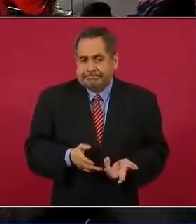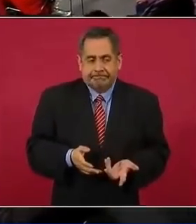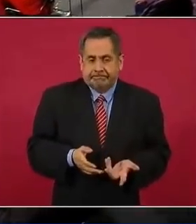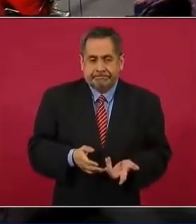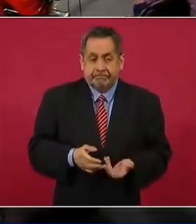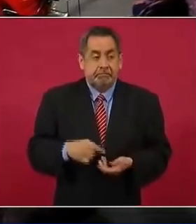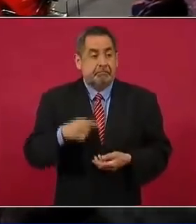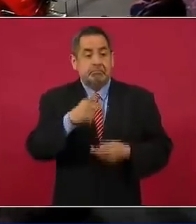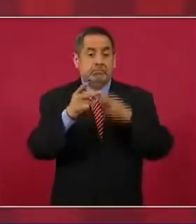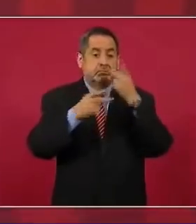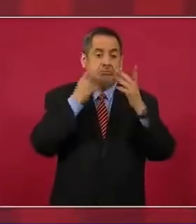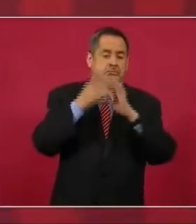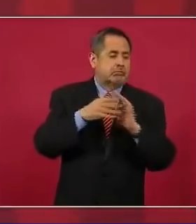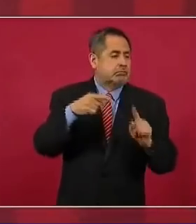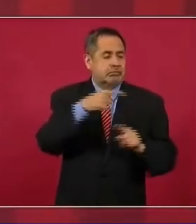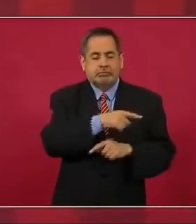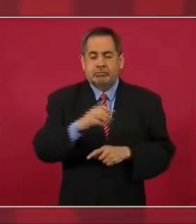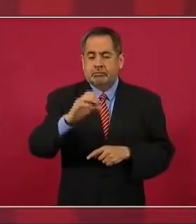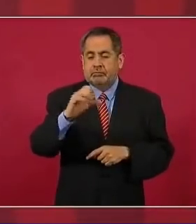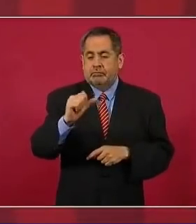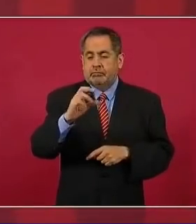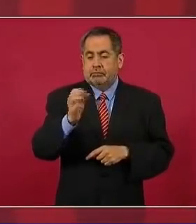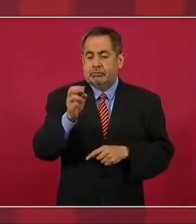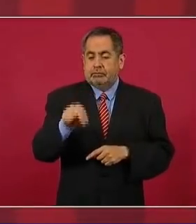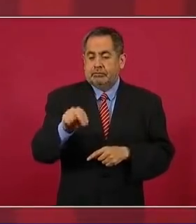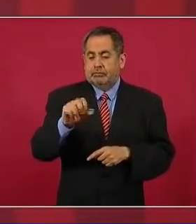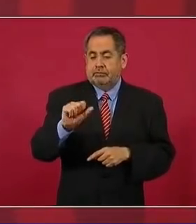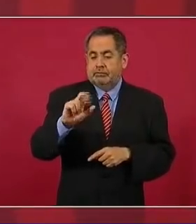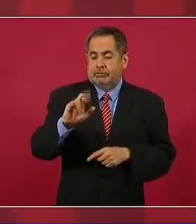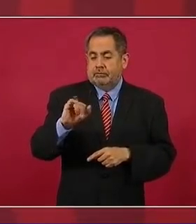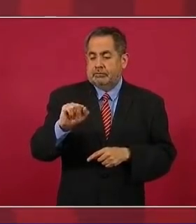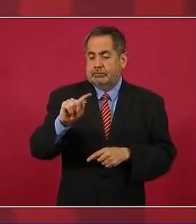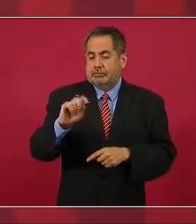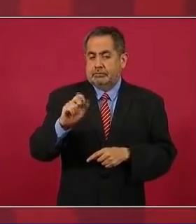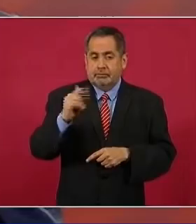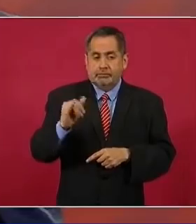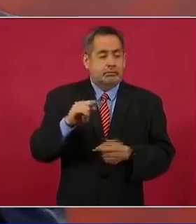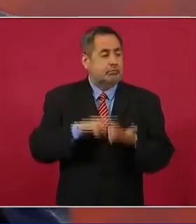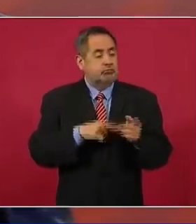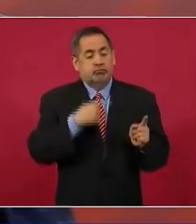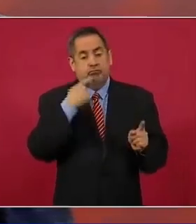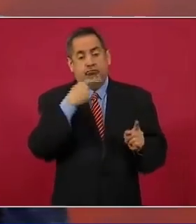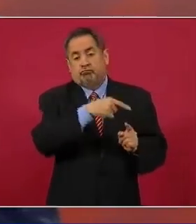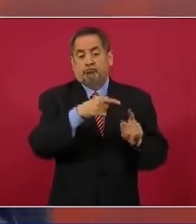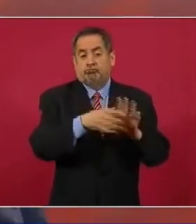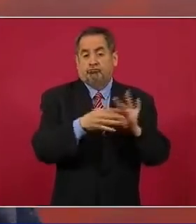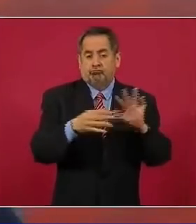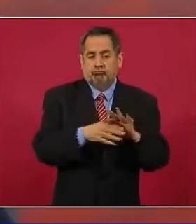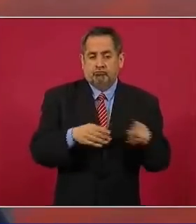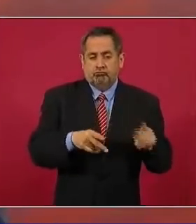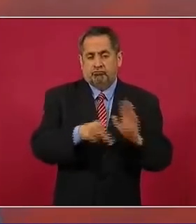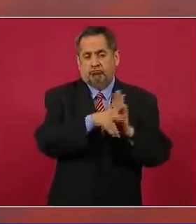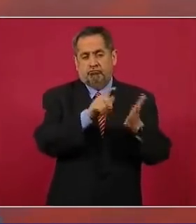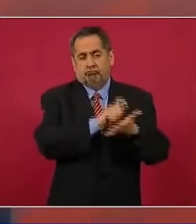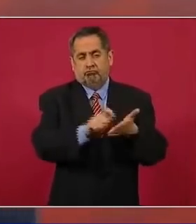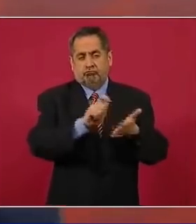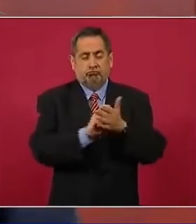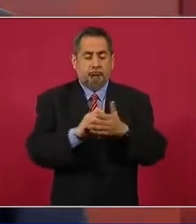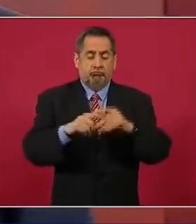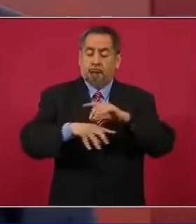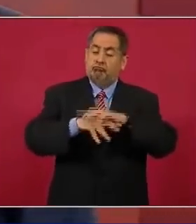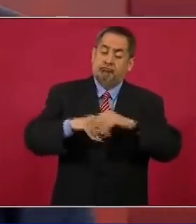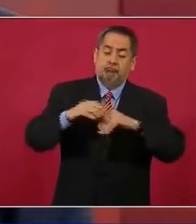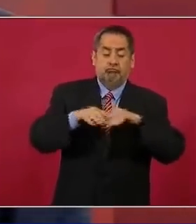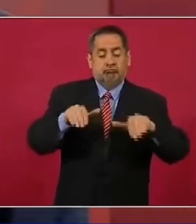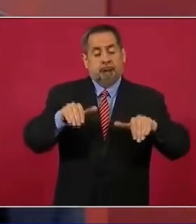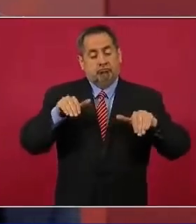se atrevió a decir Carmen Aristegui de que era un hombre o un periodista objetivo, que